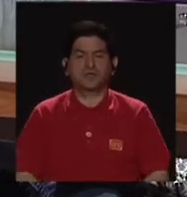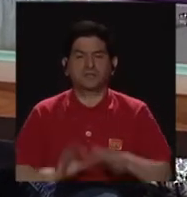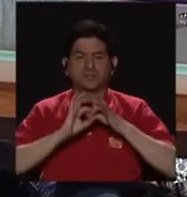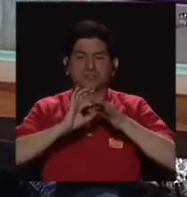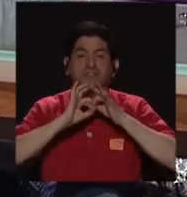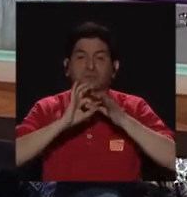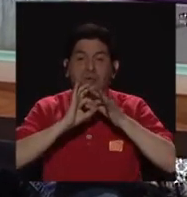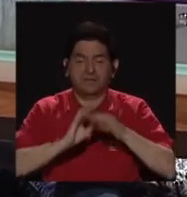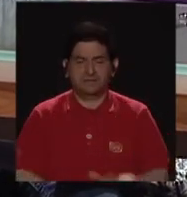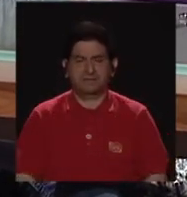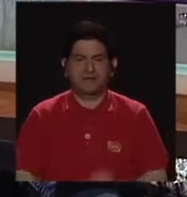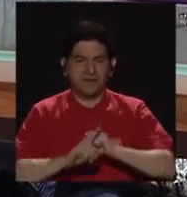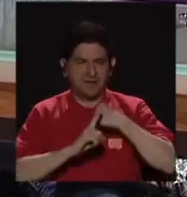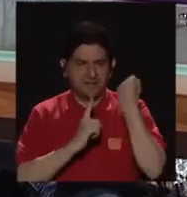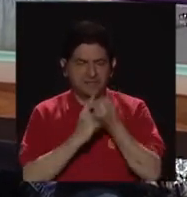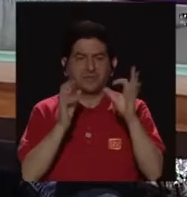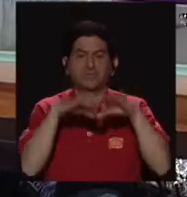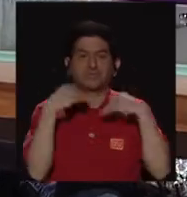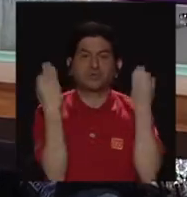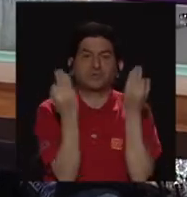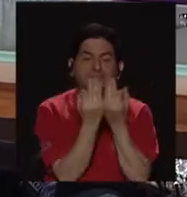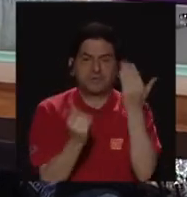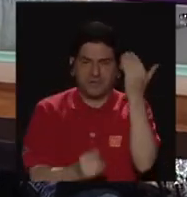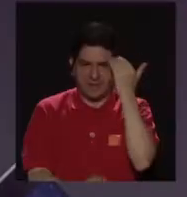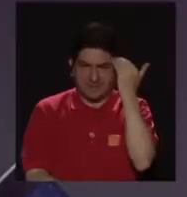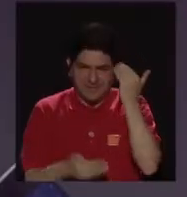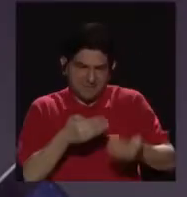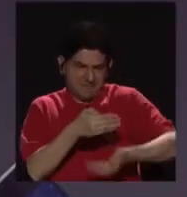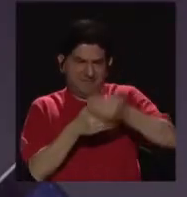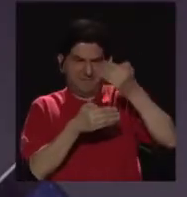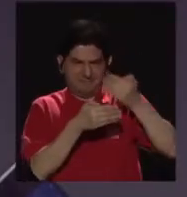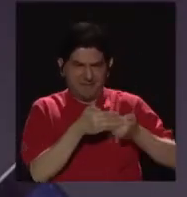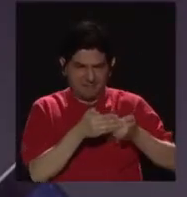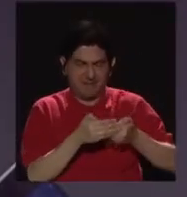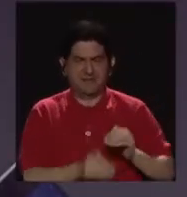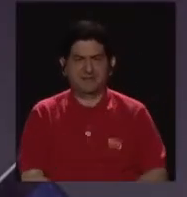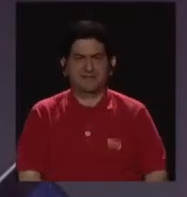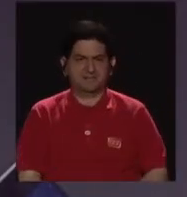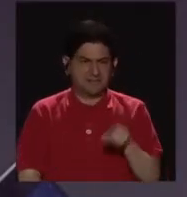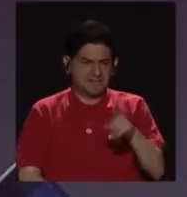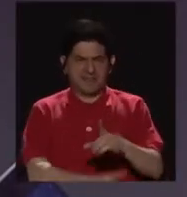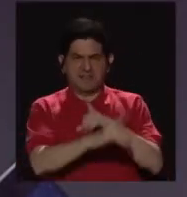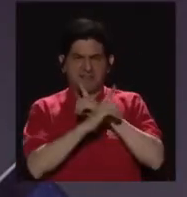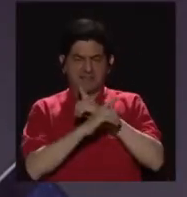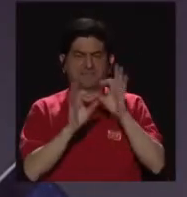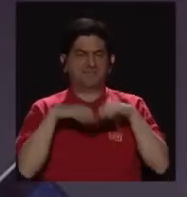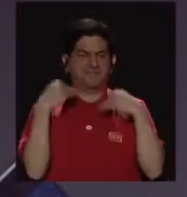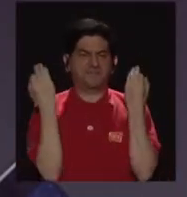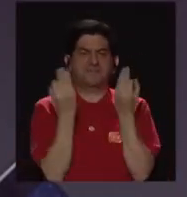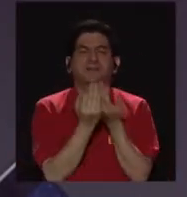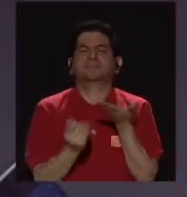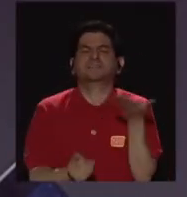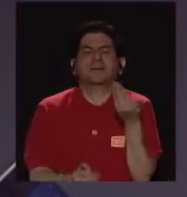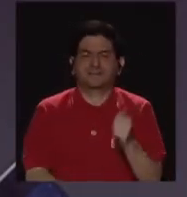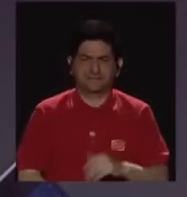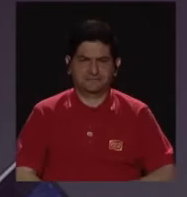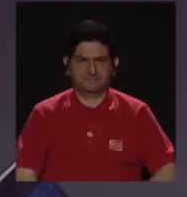era un asunto de familia sabíamos que lo que había detrás de eso de la defensa de la familia es